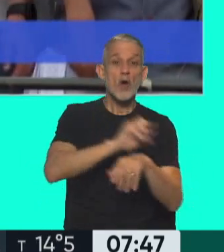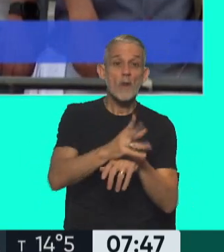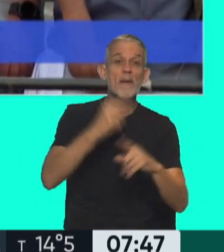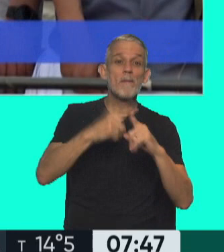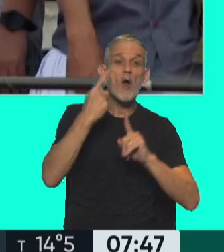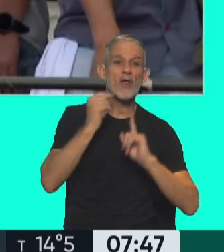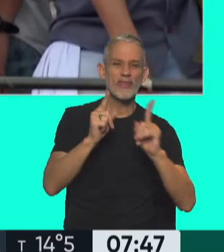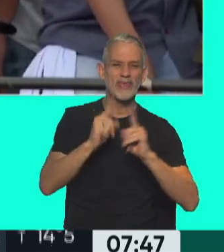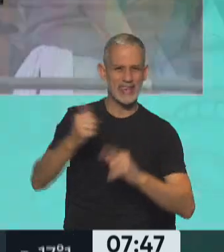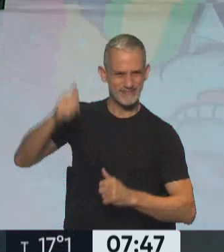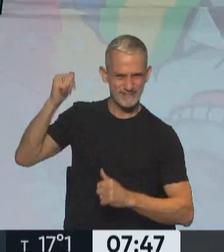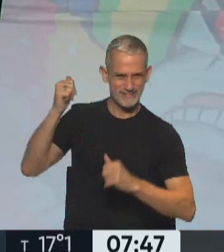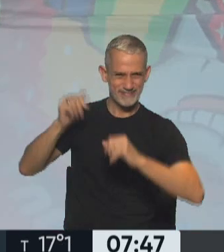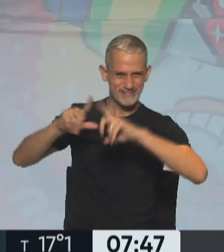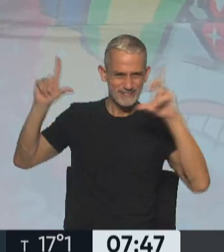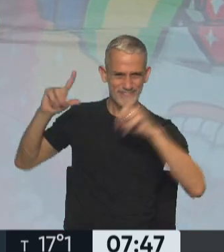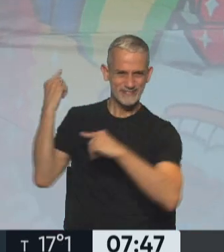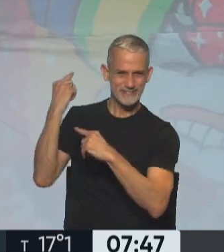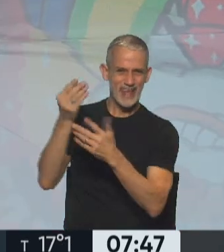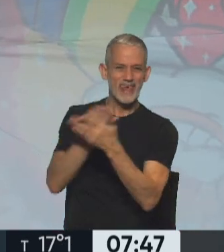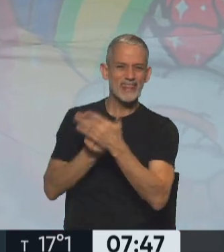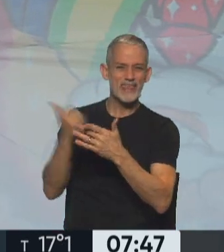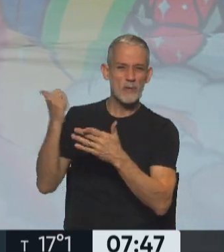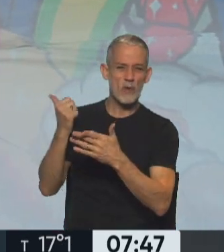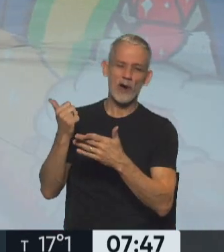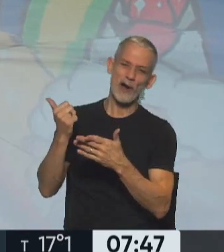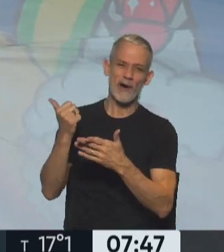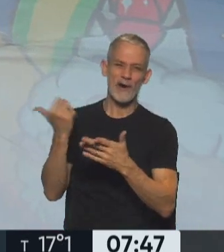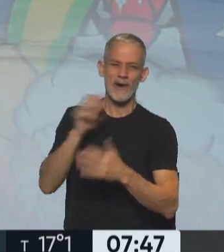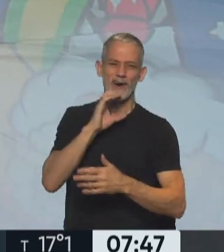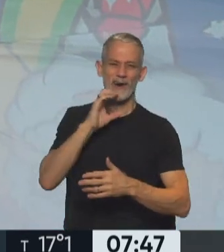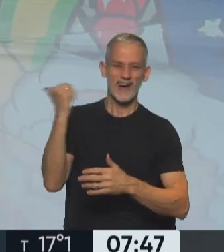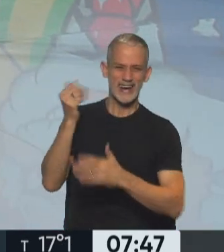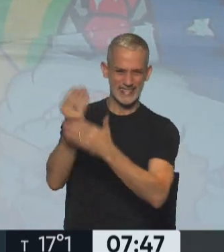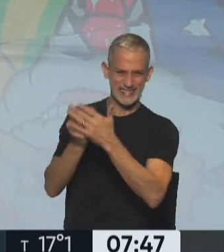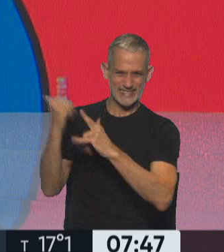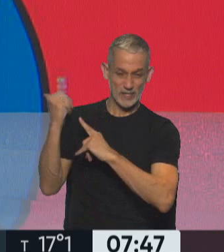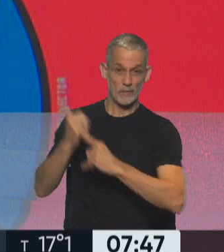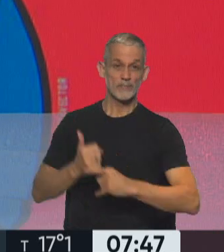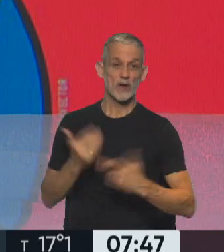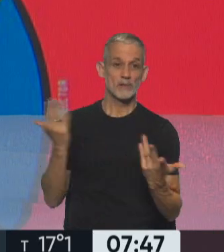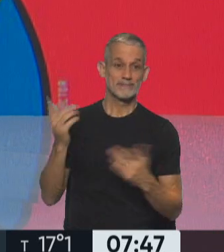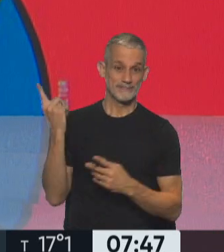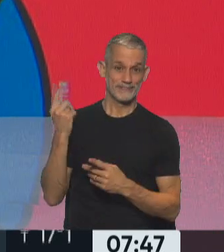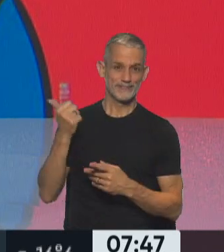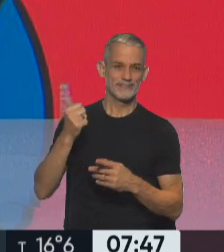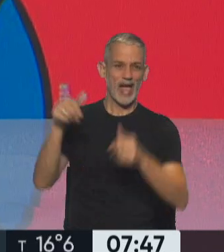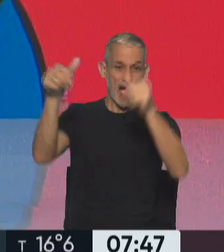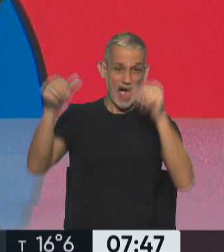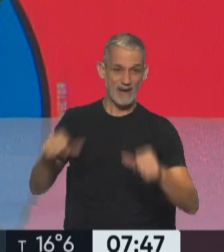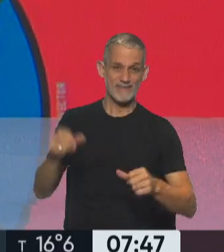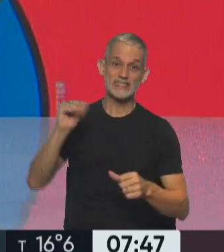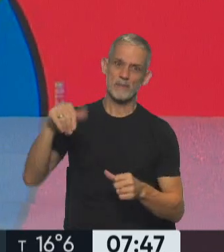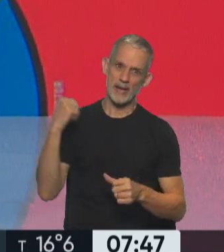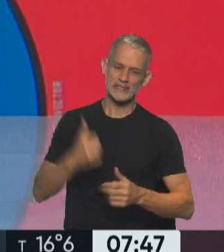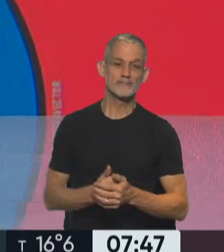imagen caricaturesca de Lula da Silva, presidente, es la que está recorriendo gran parte de Brasil, a propósito de esta campaña electoral, más allá de los afiches que se están pegando.